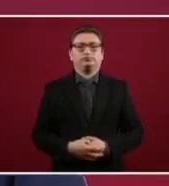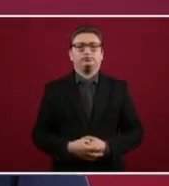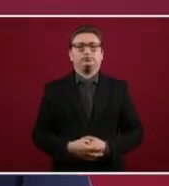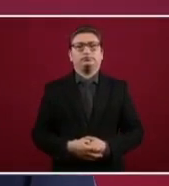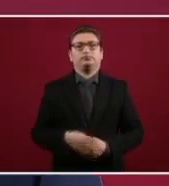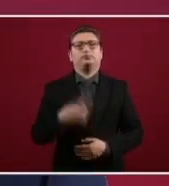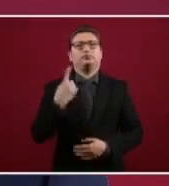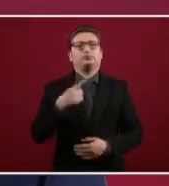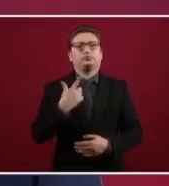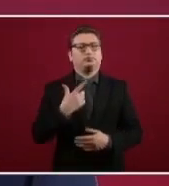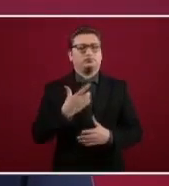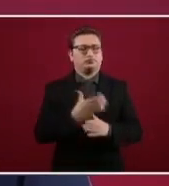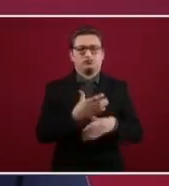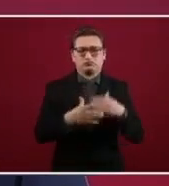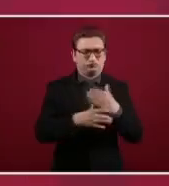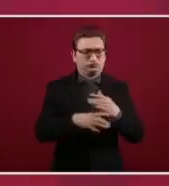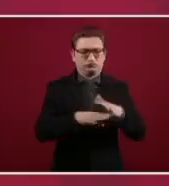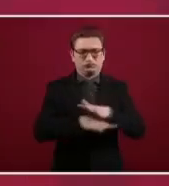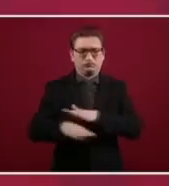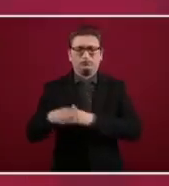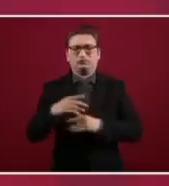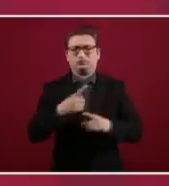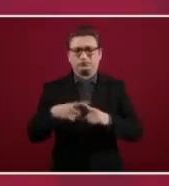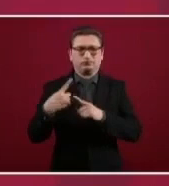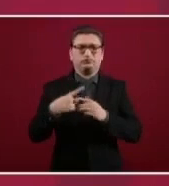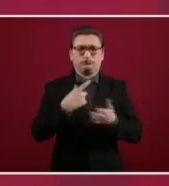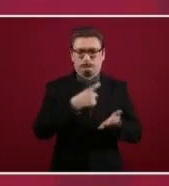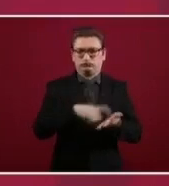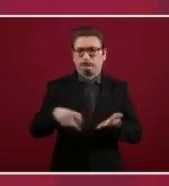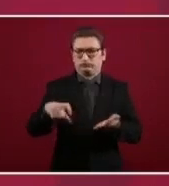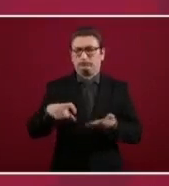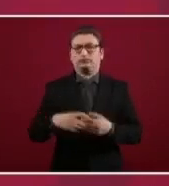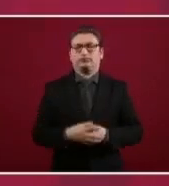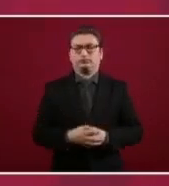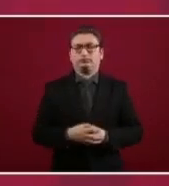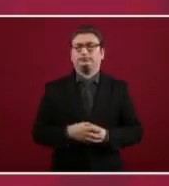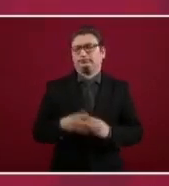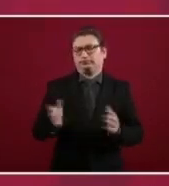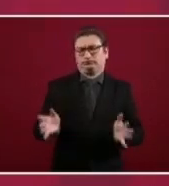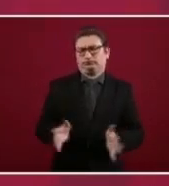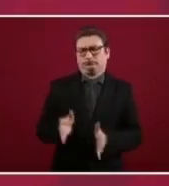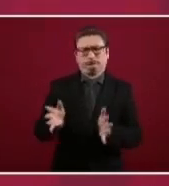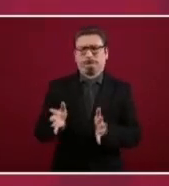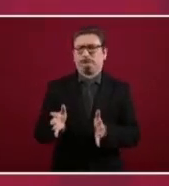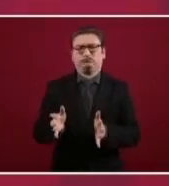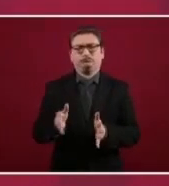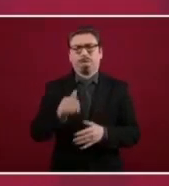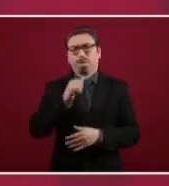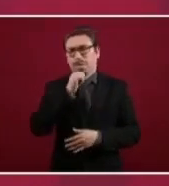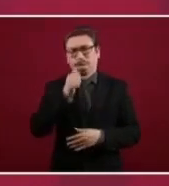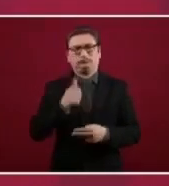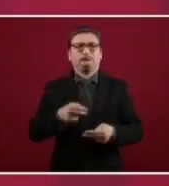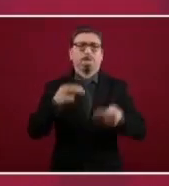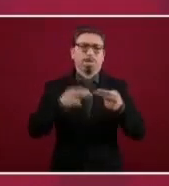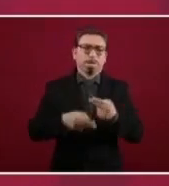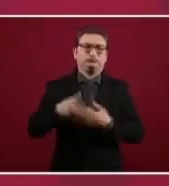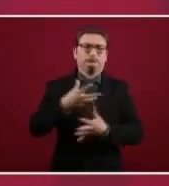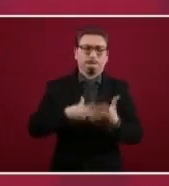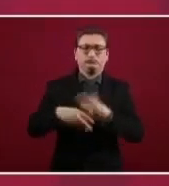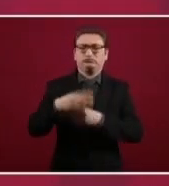y comprar lo básico pues no se impulsaba ni la industria ni el